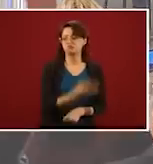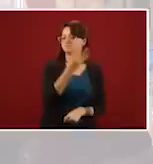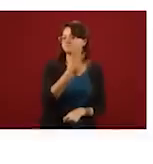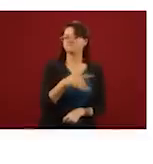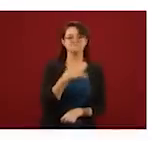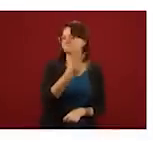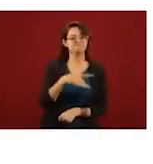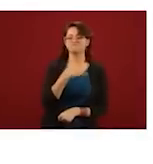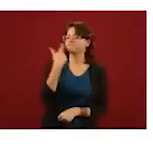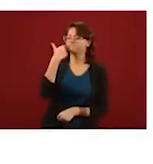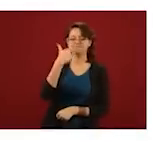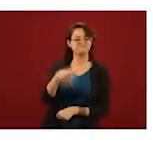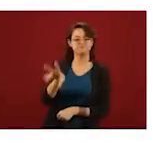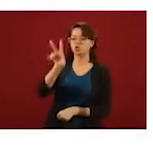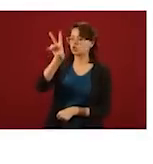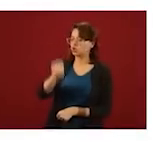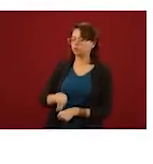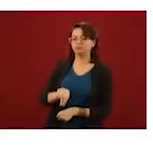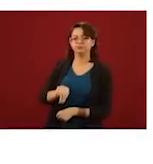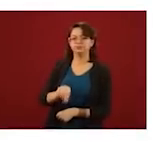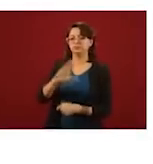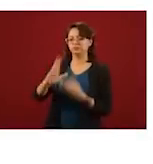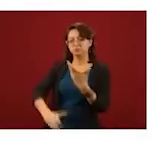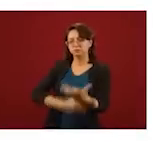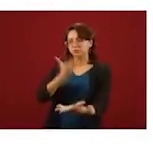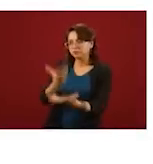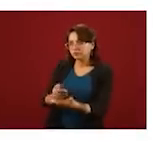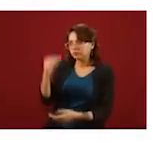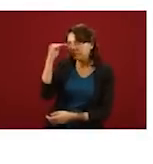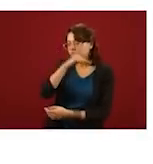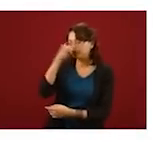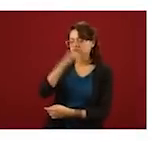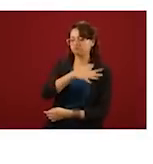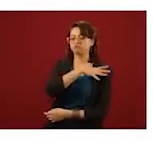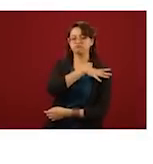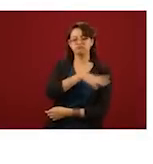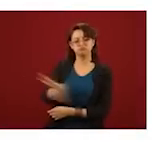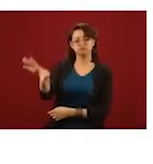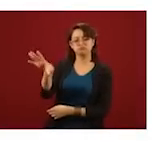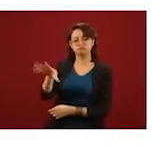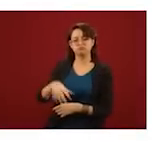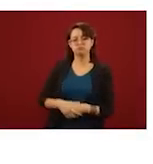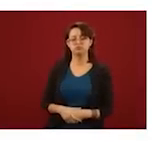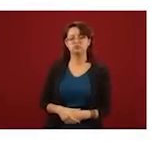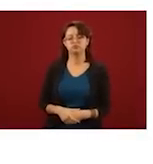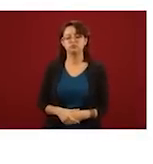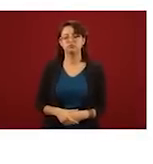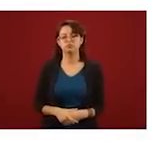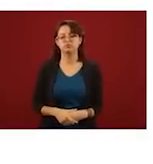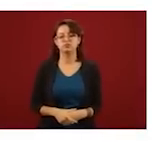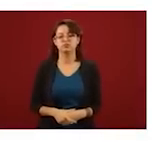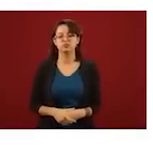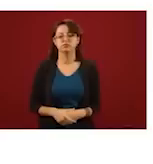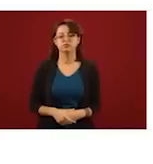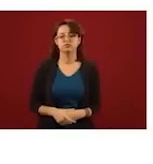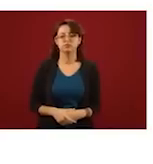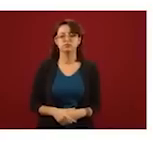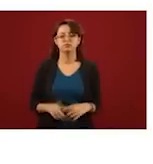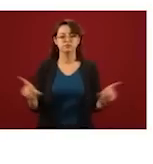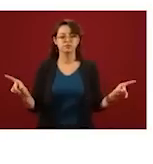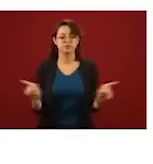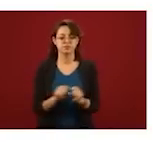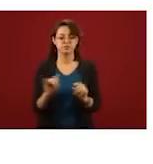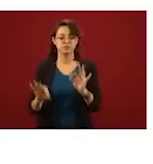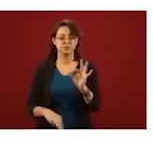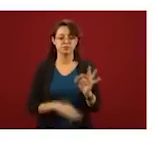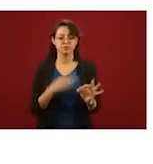adherido aún a esta propuesta de gratuidad como nos lo han instruido. Es todo lo que yo tengo